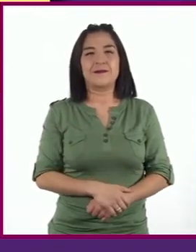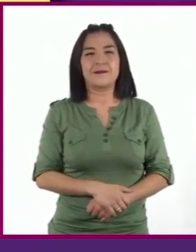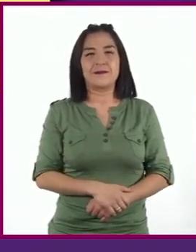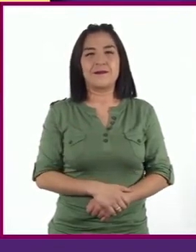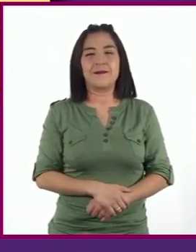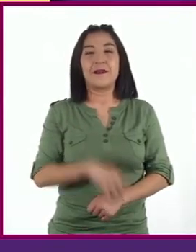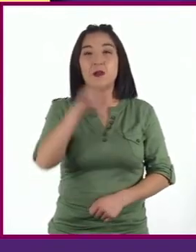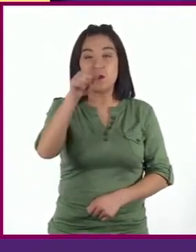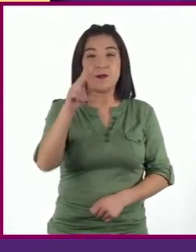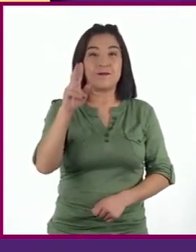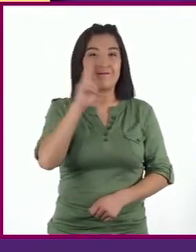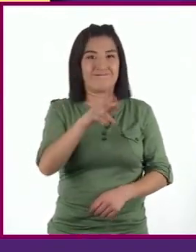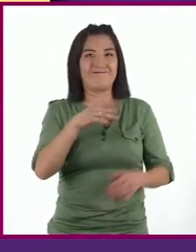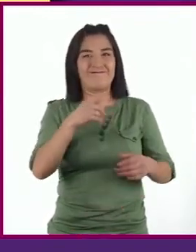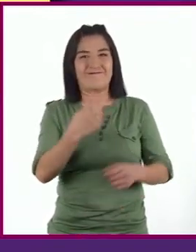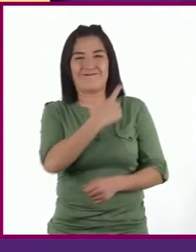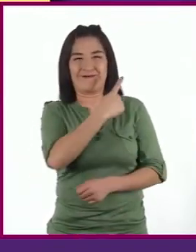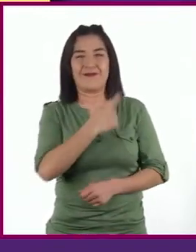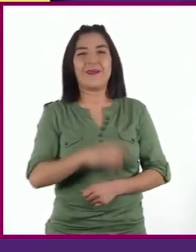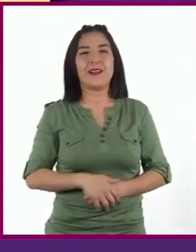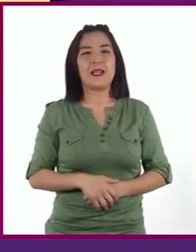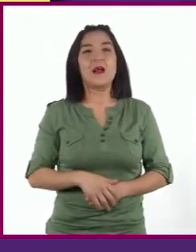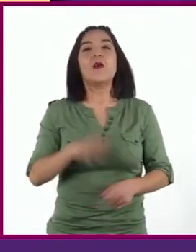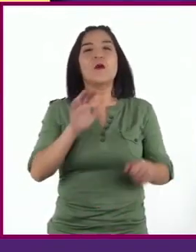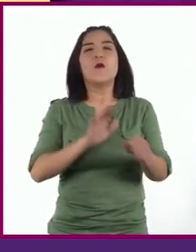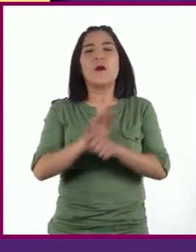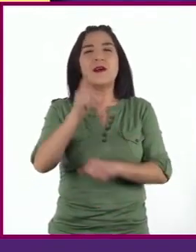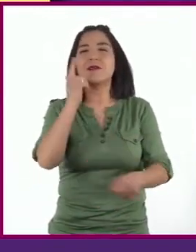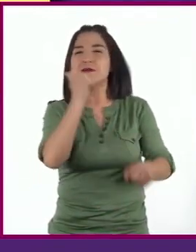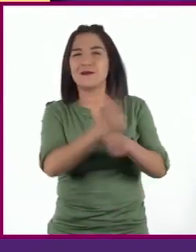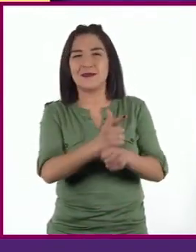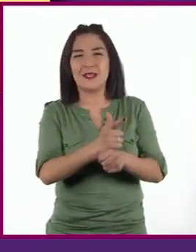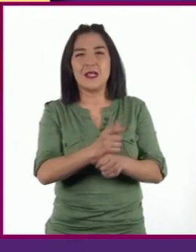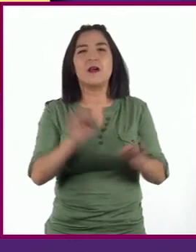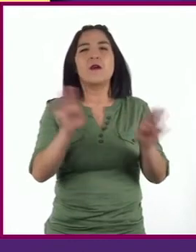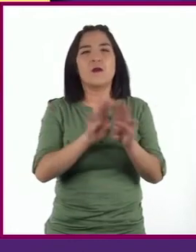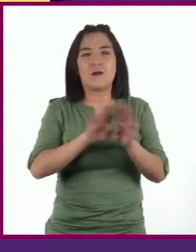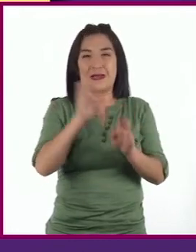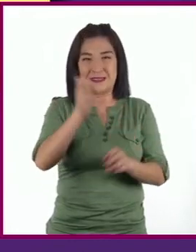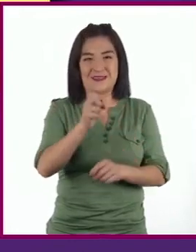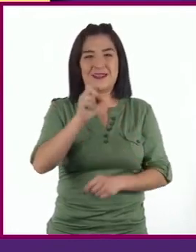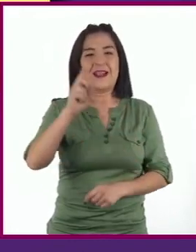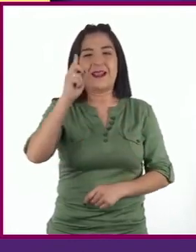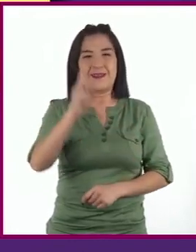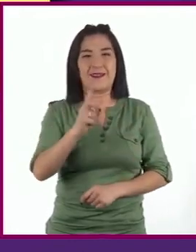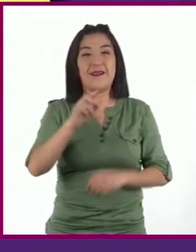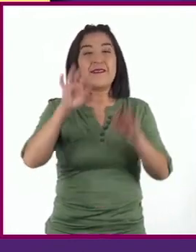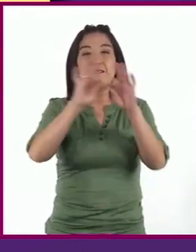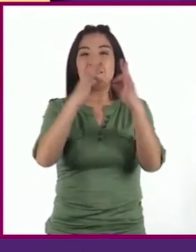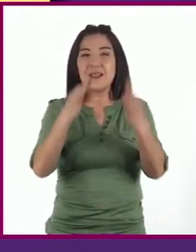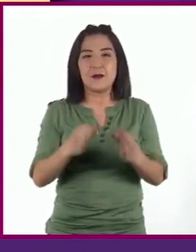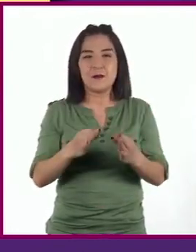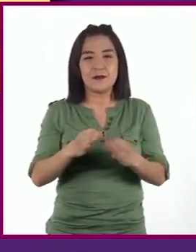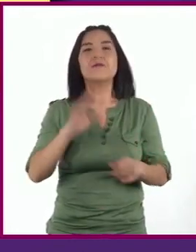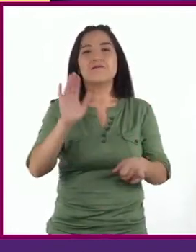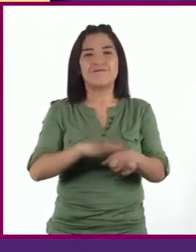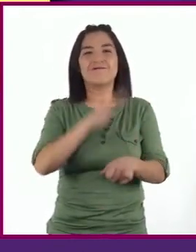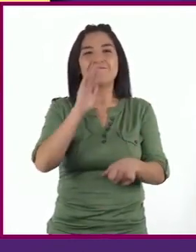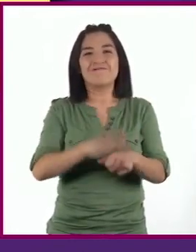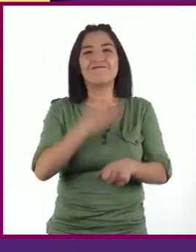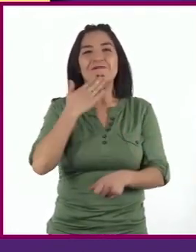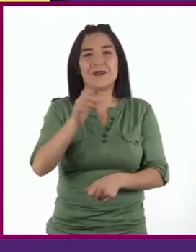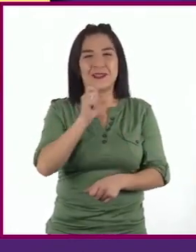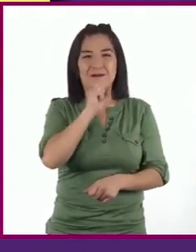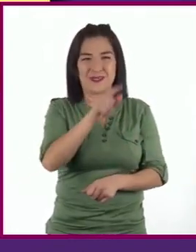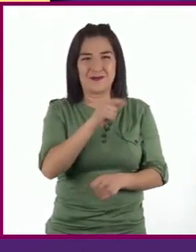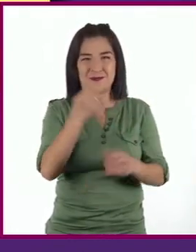Si observamos la figura modelo, podemos darnos cuenta de que este inciso, la figura sí coincide con el